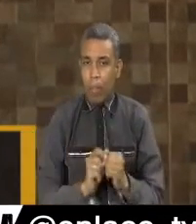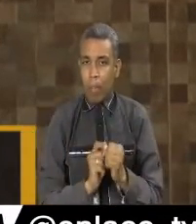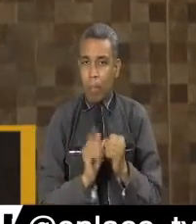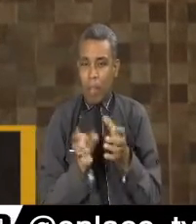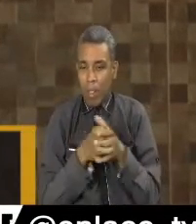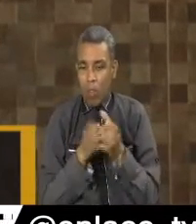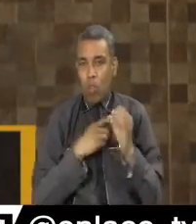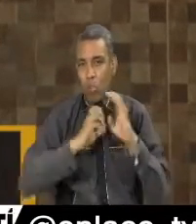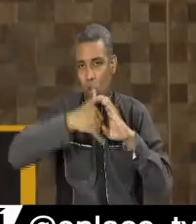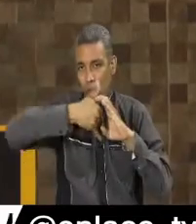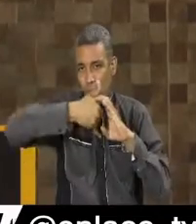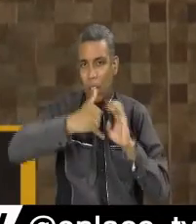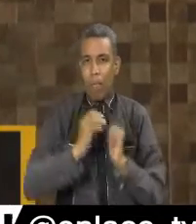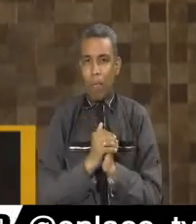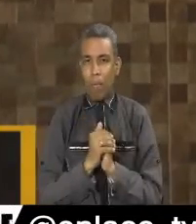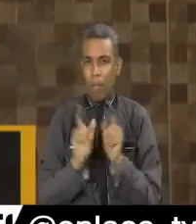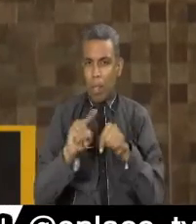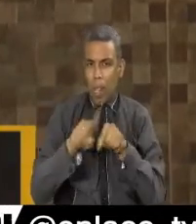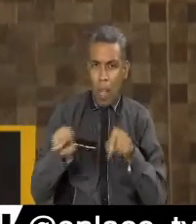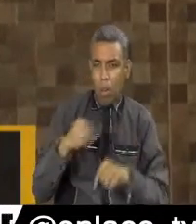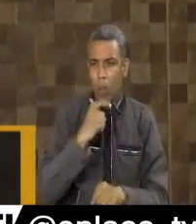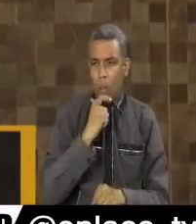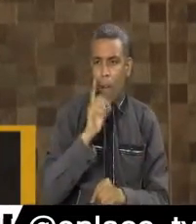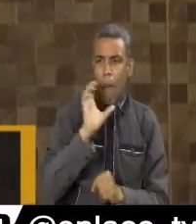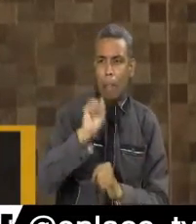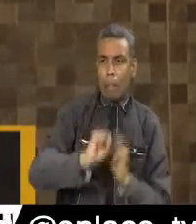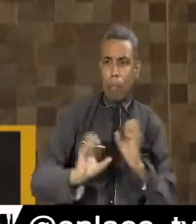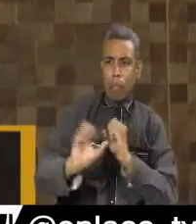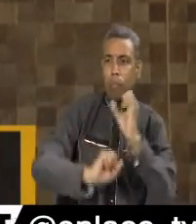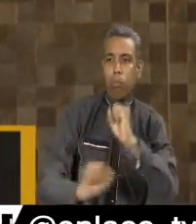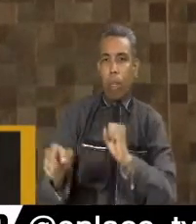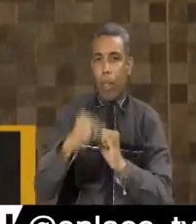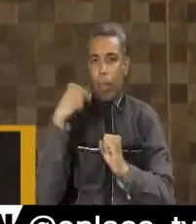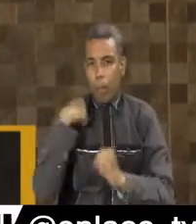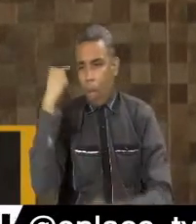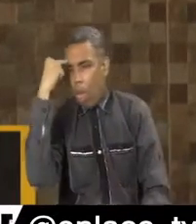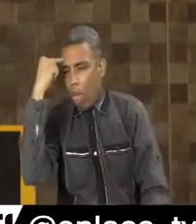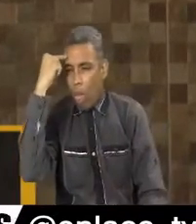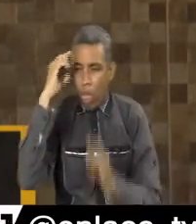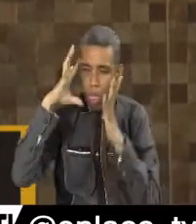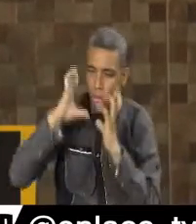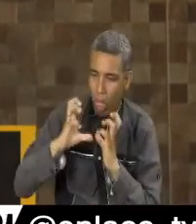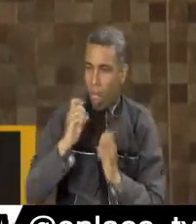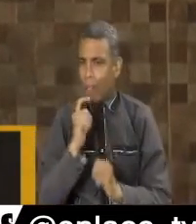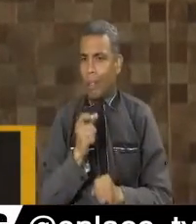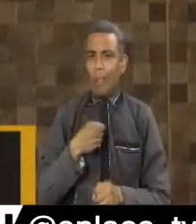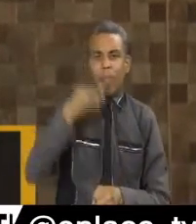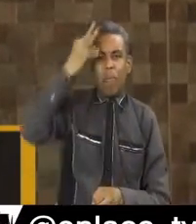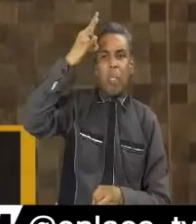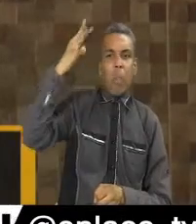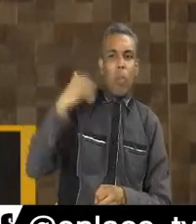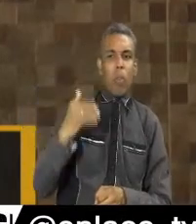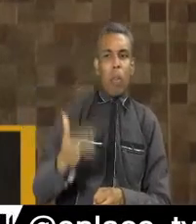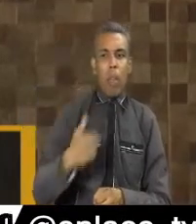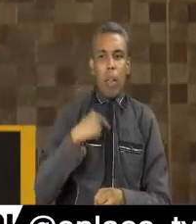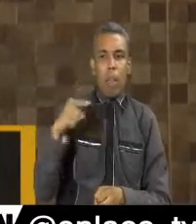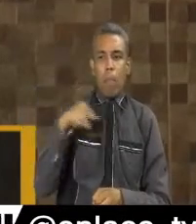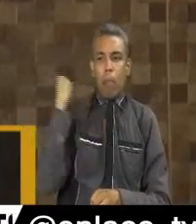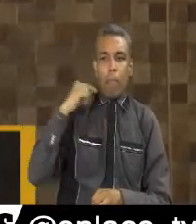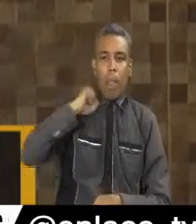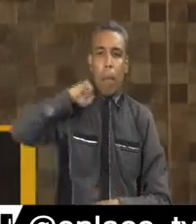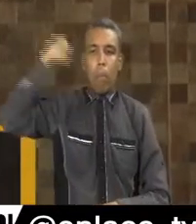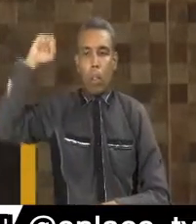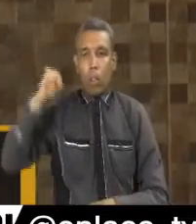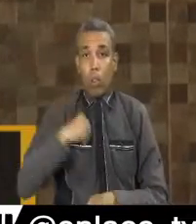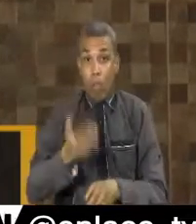a casos donde estén prácticamente esos ciudadanos en riesgo de suicidarse, y que esos trabajadores y psicólogos puedan atender